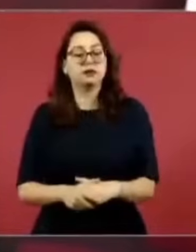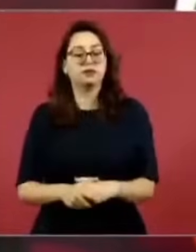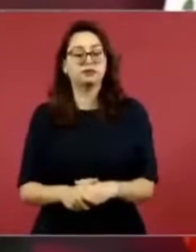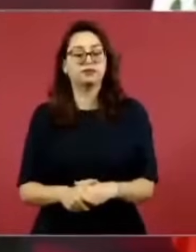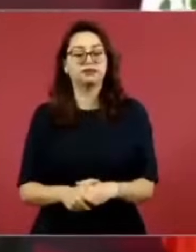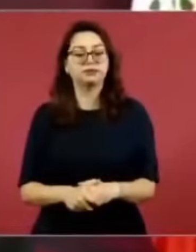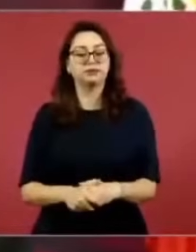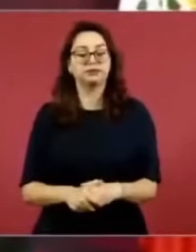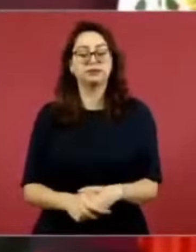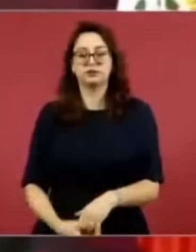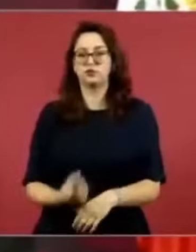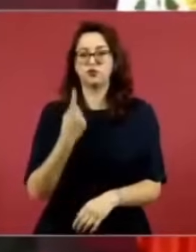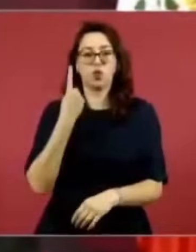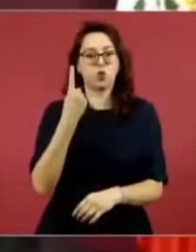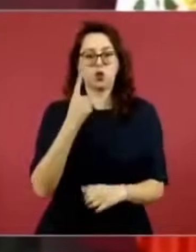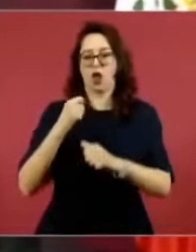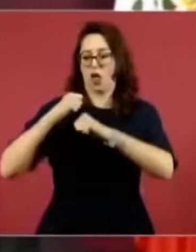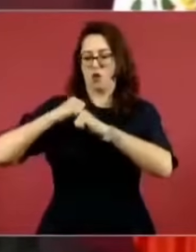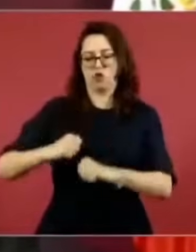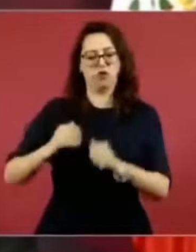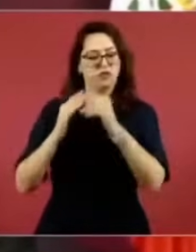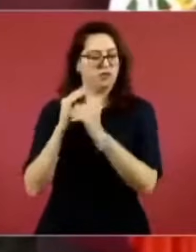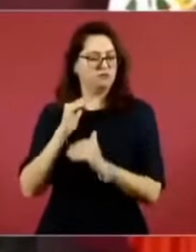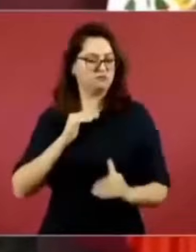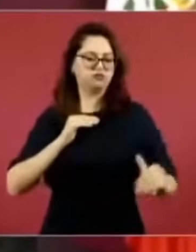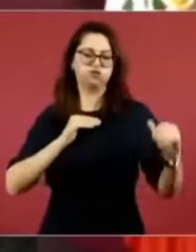un poder